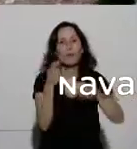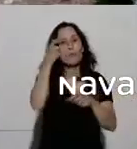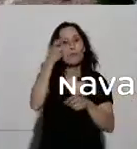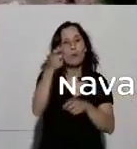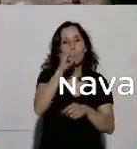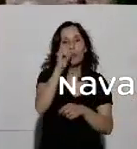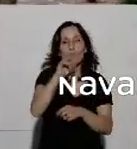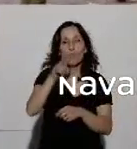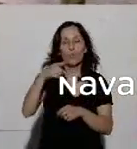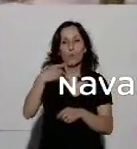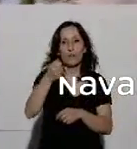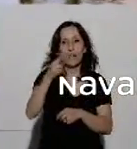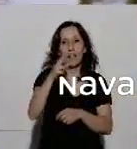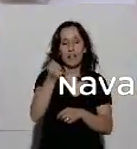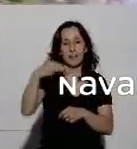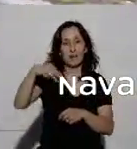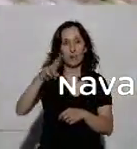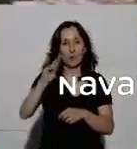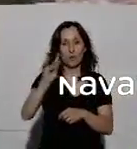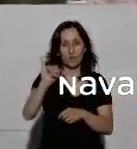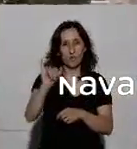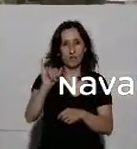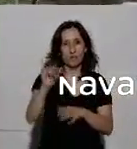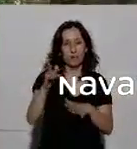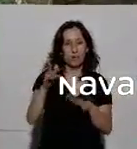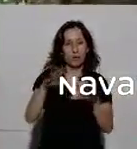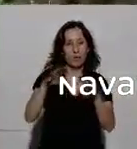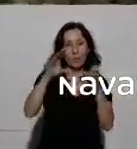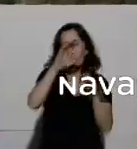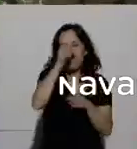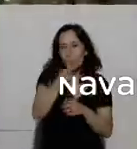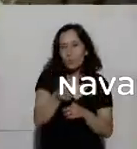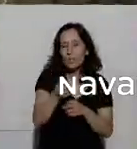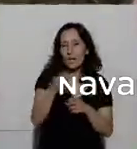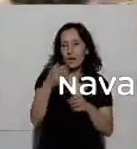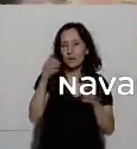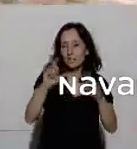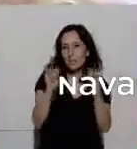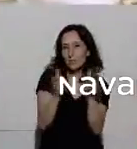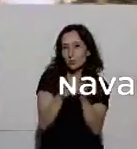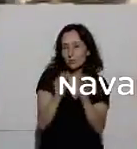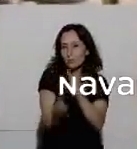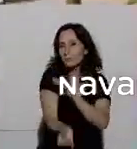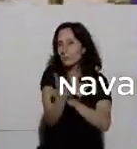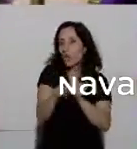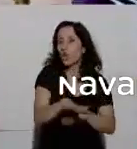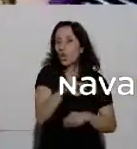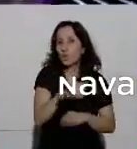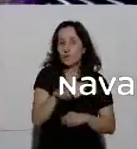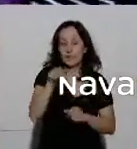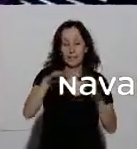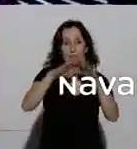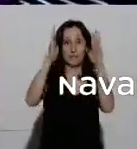Pero lo primero es entender de dónde surge todo este mundo de las brujas y de los aquelarres. Por eso hemos quedado aquí en la entrada de las cuevas de Zugarramurdi